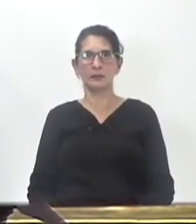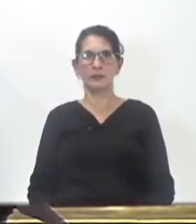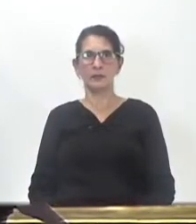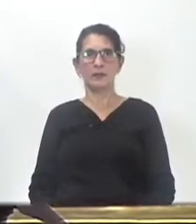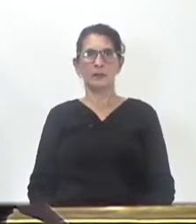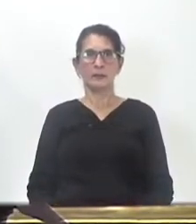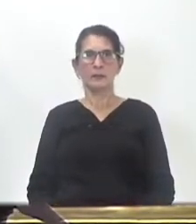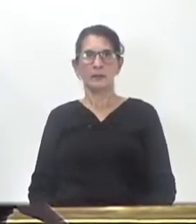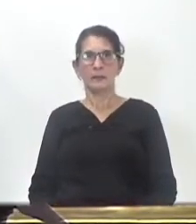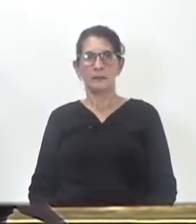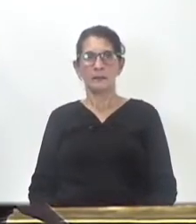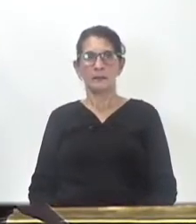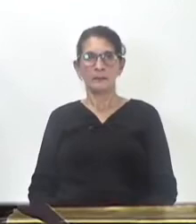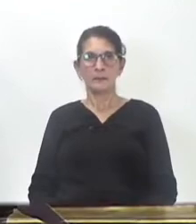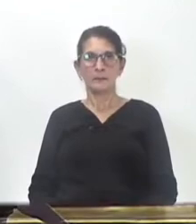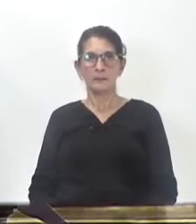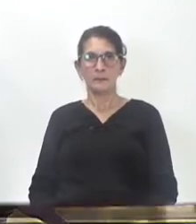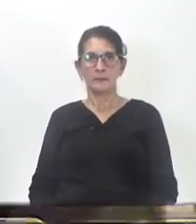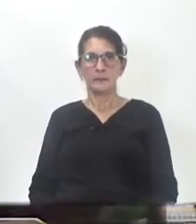Sí.